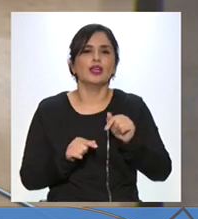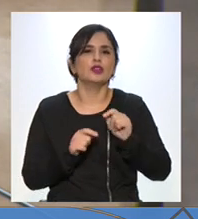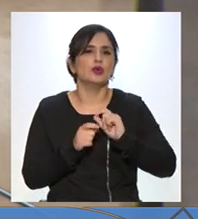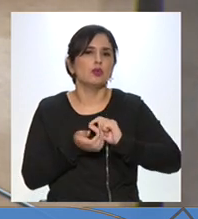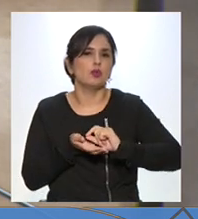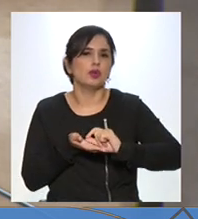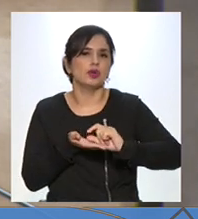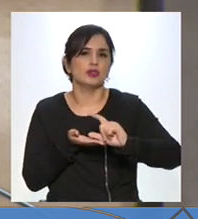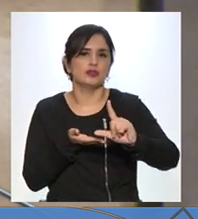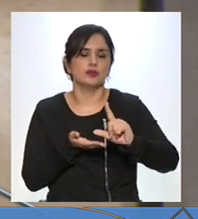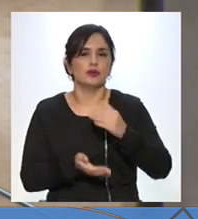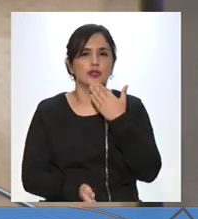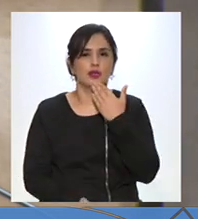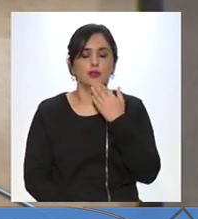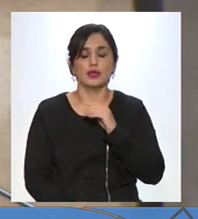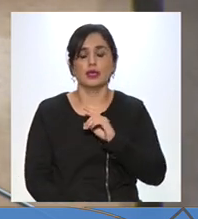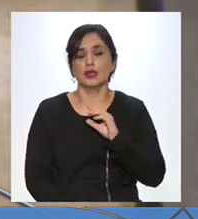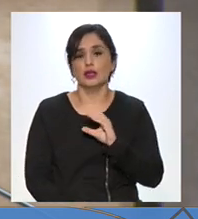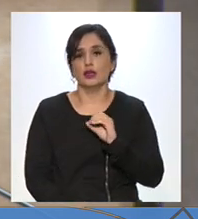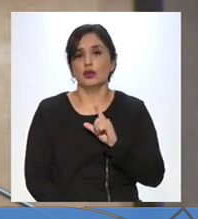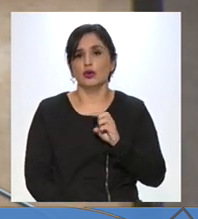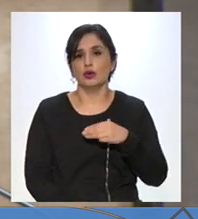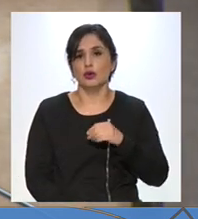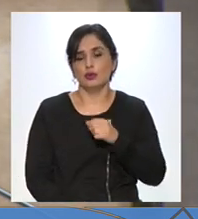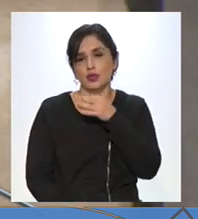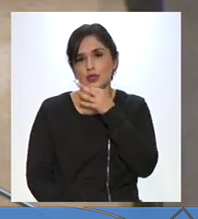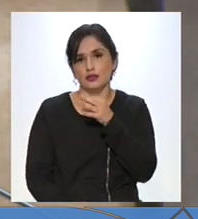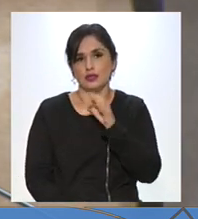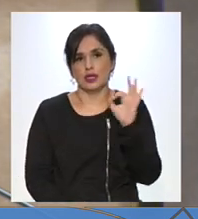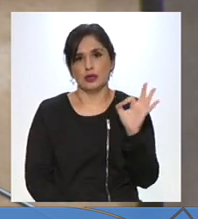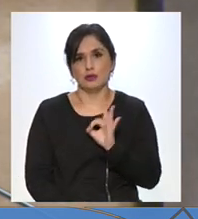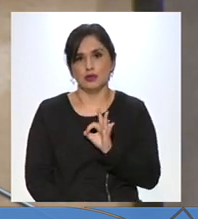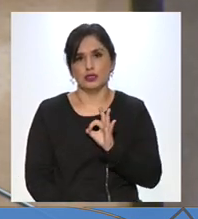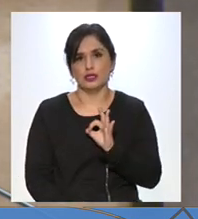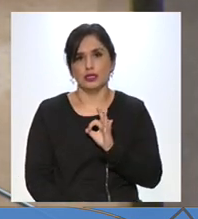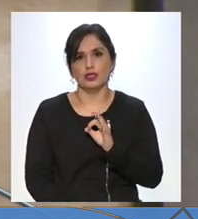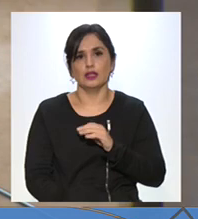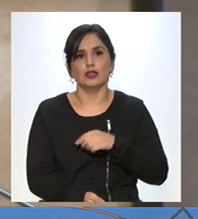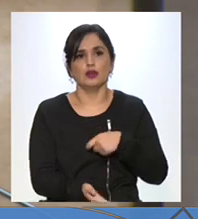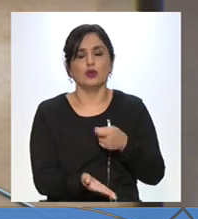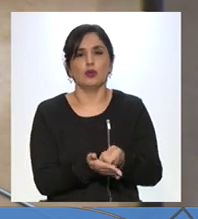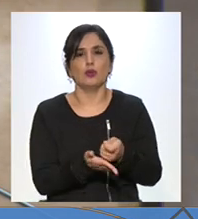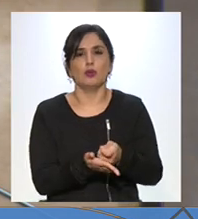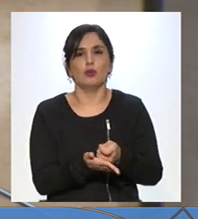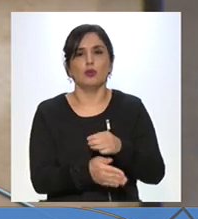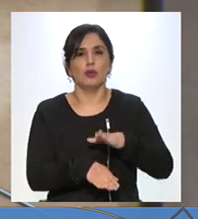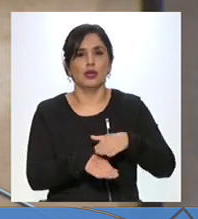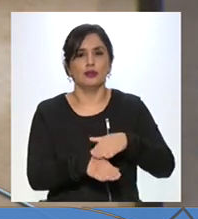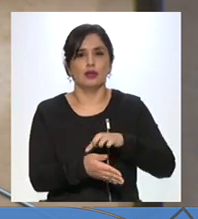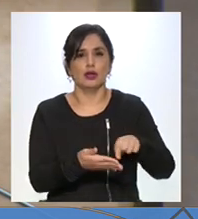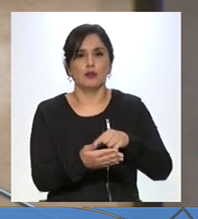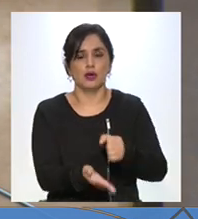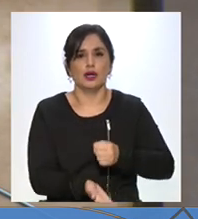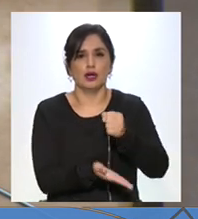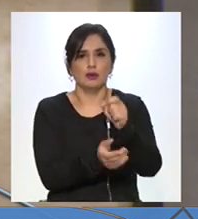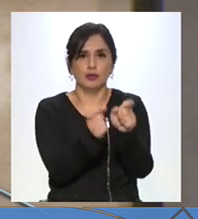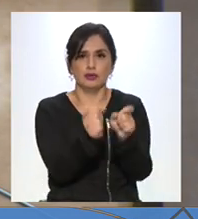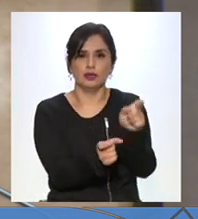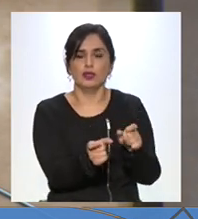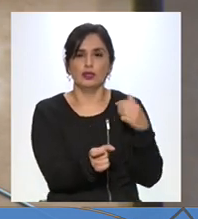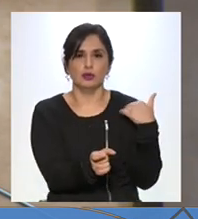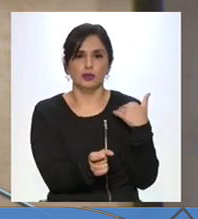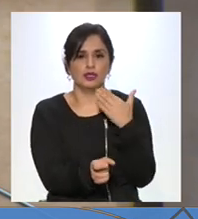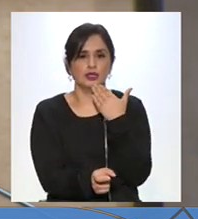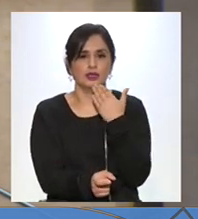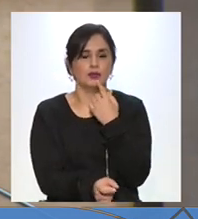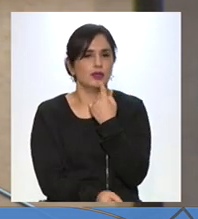Preguntaba el senador Coloma sobre el efecto sobre las tasas de los créditos a las personas. Esto también es importante en relación a la pregunta que hacía usted,